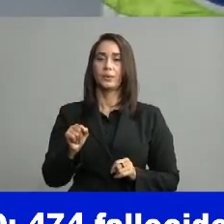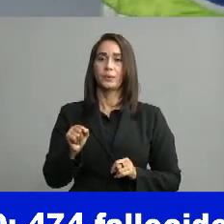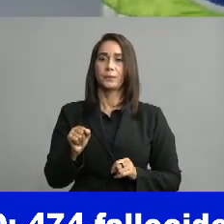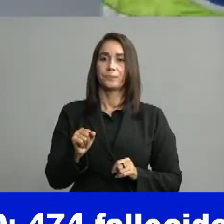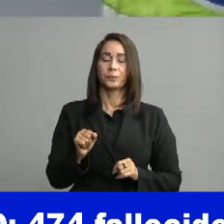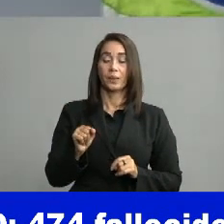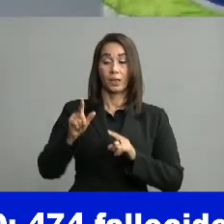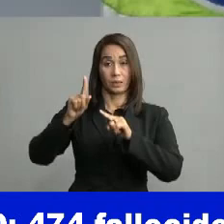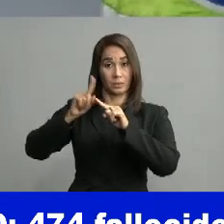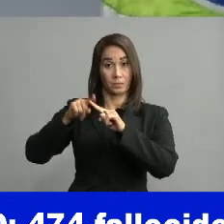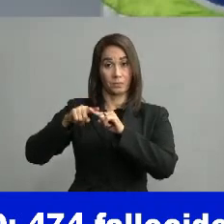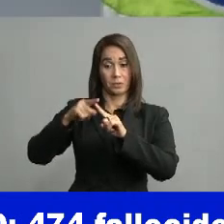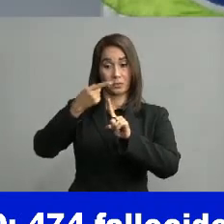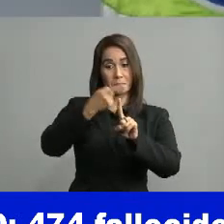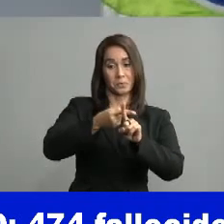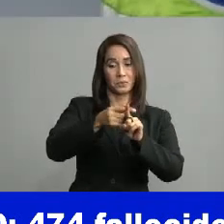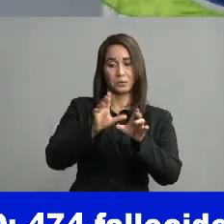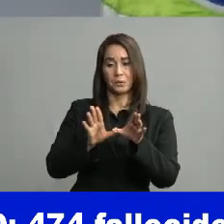negativo,